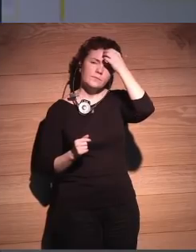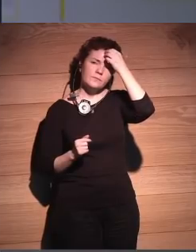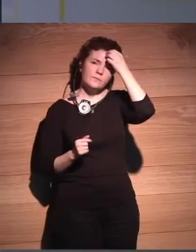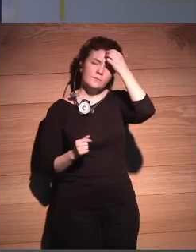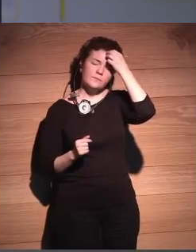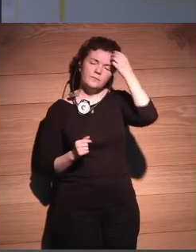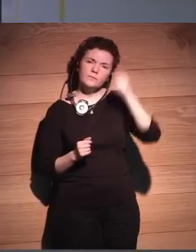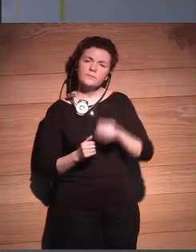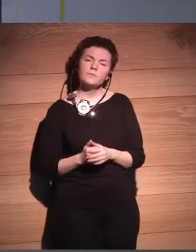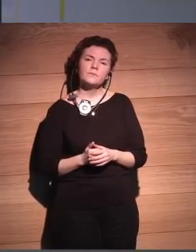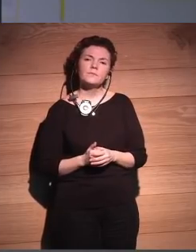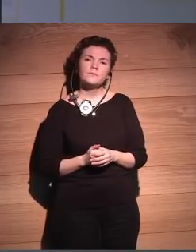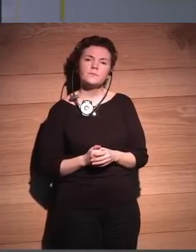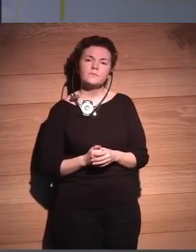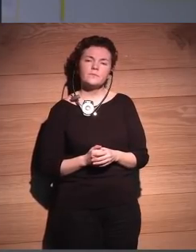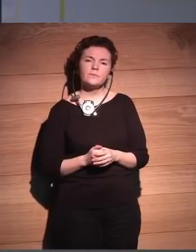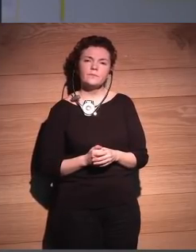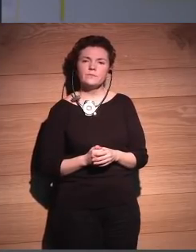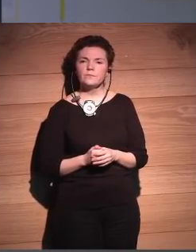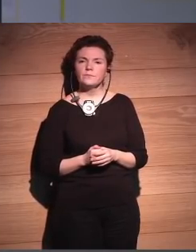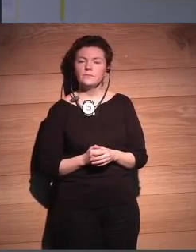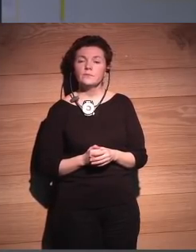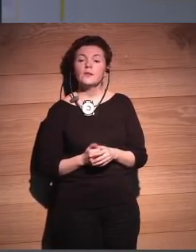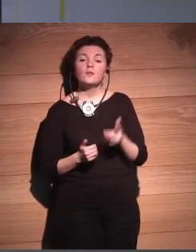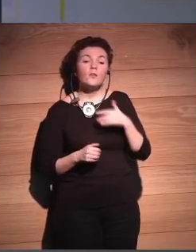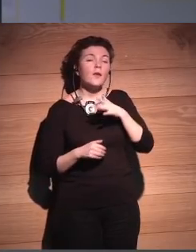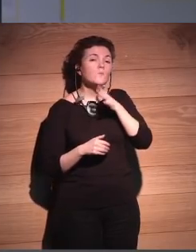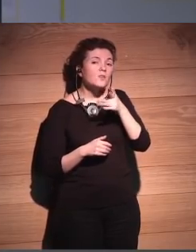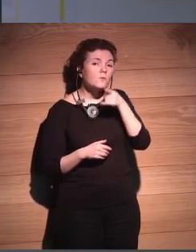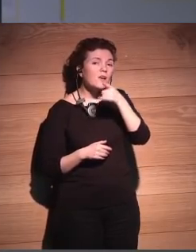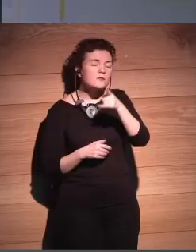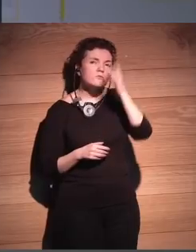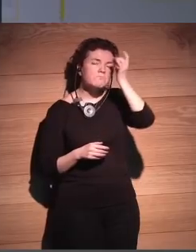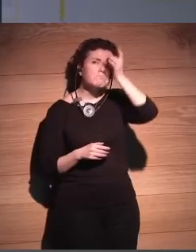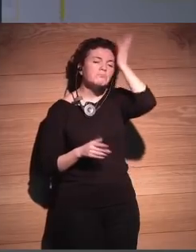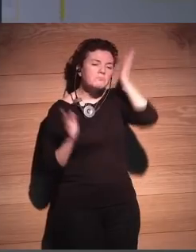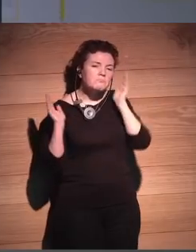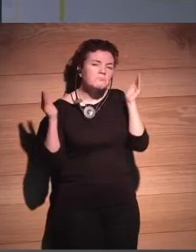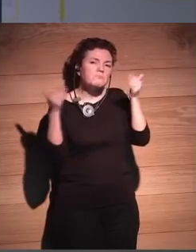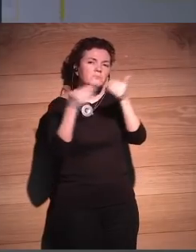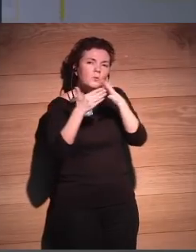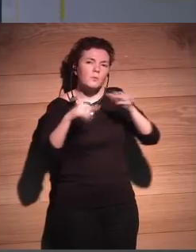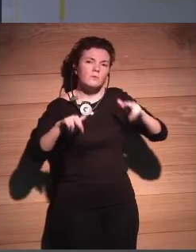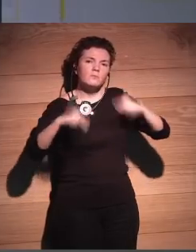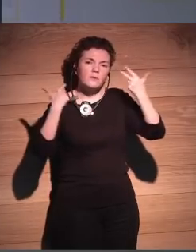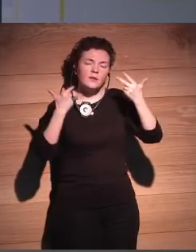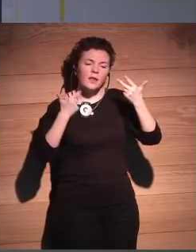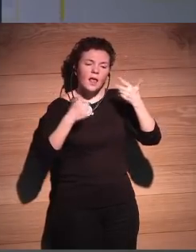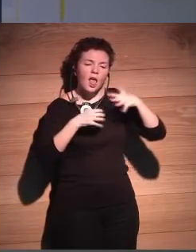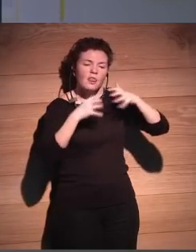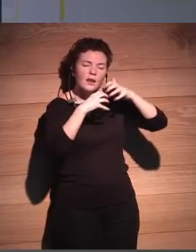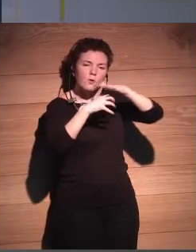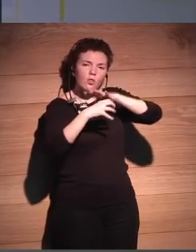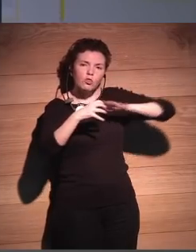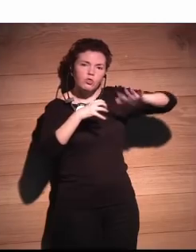en esto, se nos ocurrió el enfoque que nos podía permitir afectar estas partes del